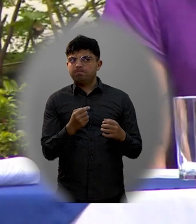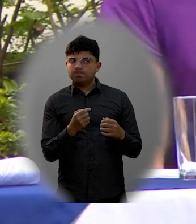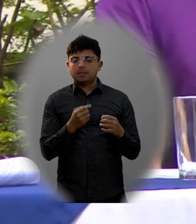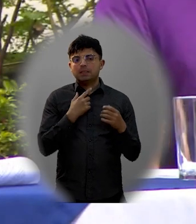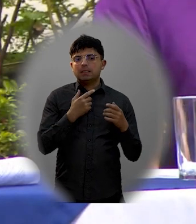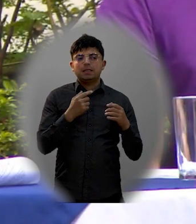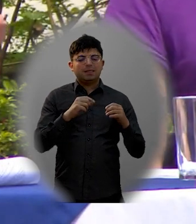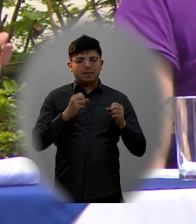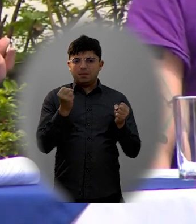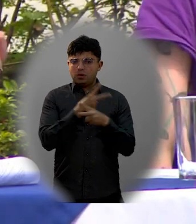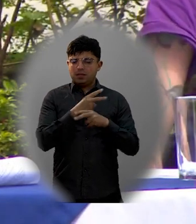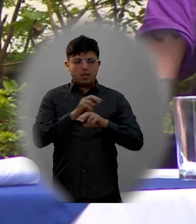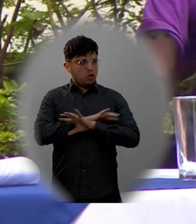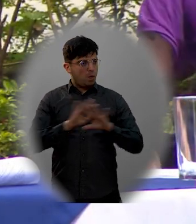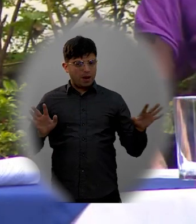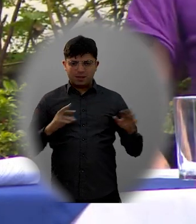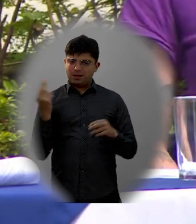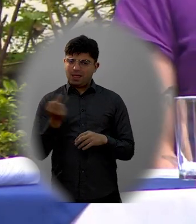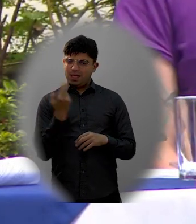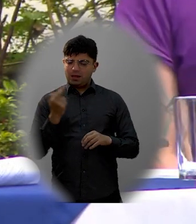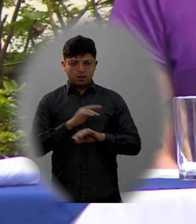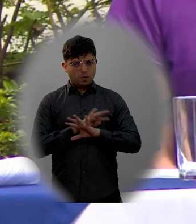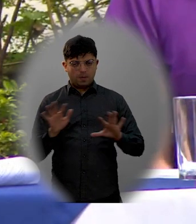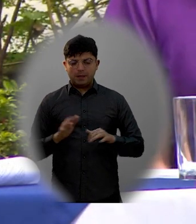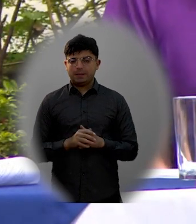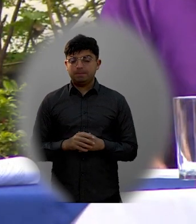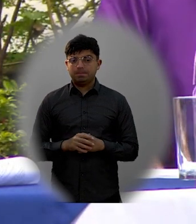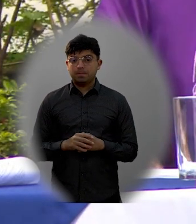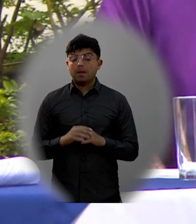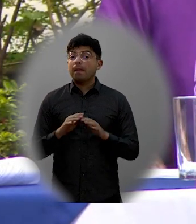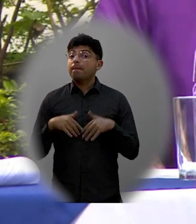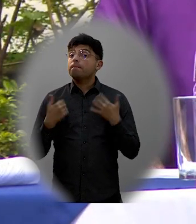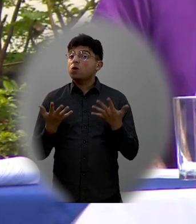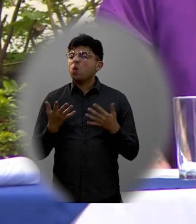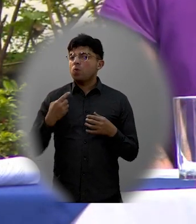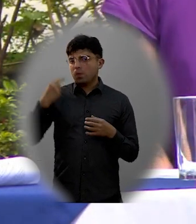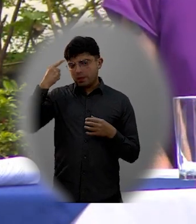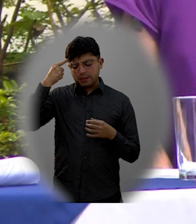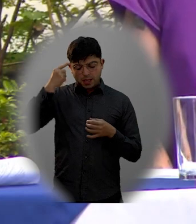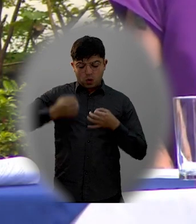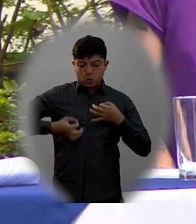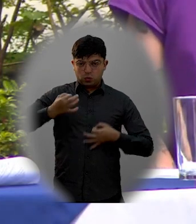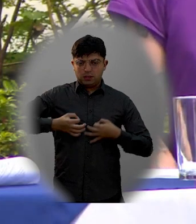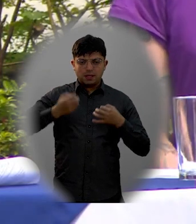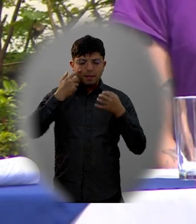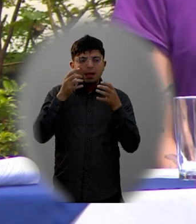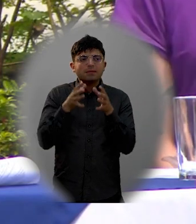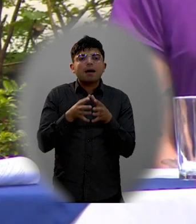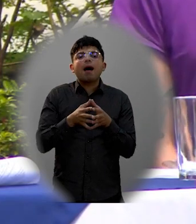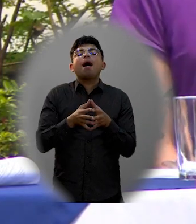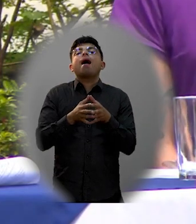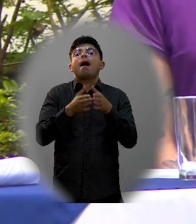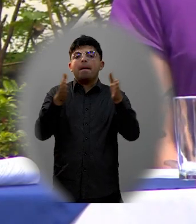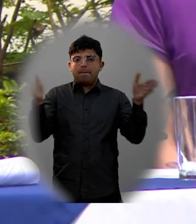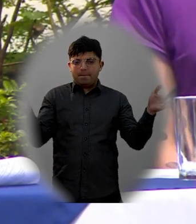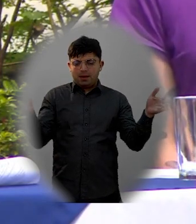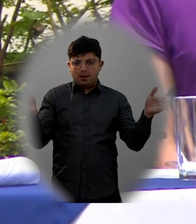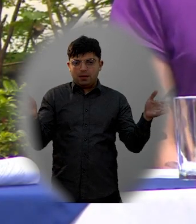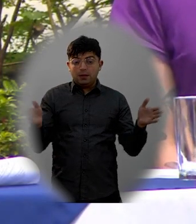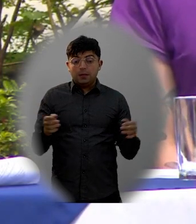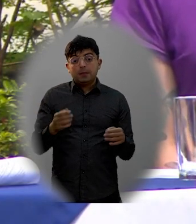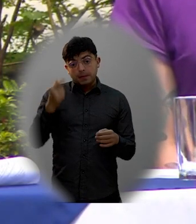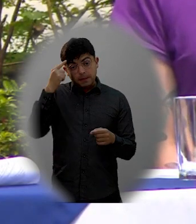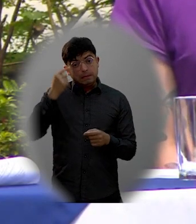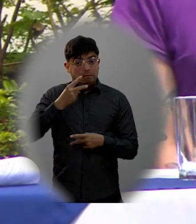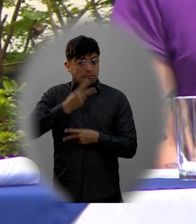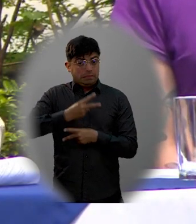estas formas de violencia se repitan, y cómo no pensar una justicia más amplia, porque el